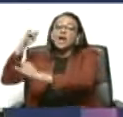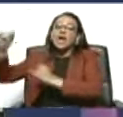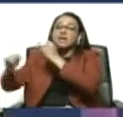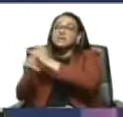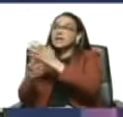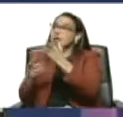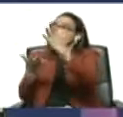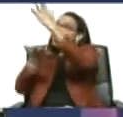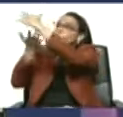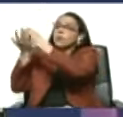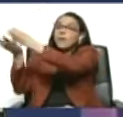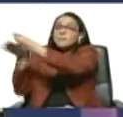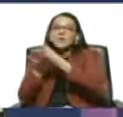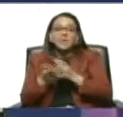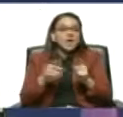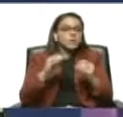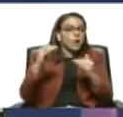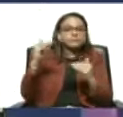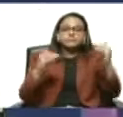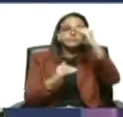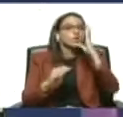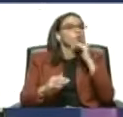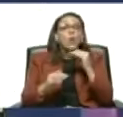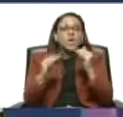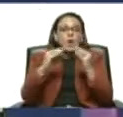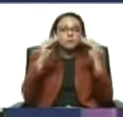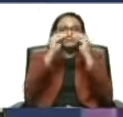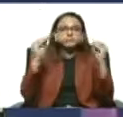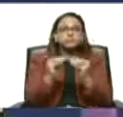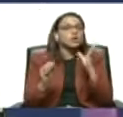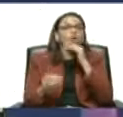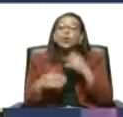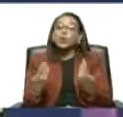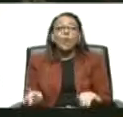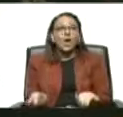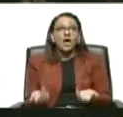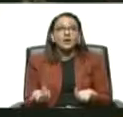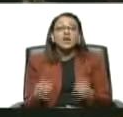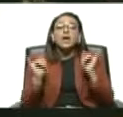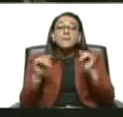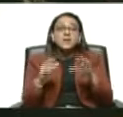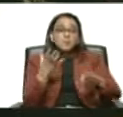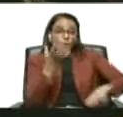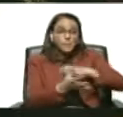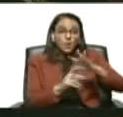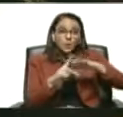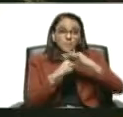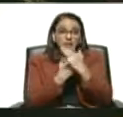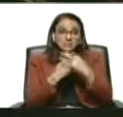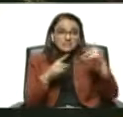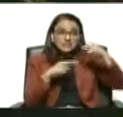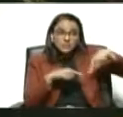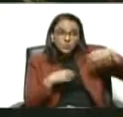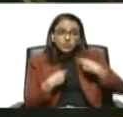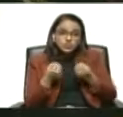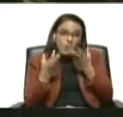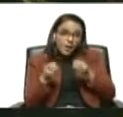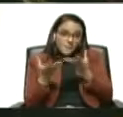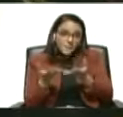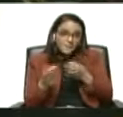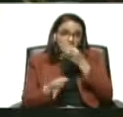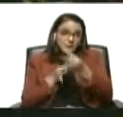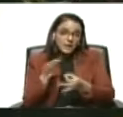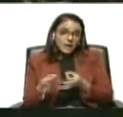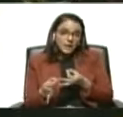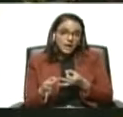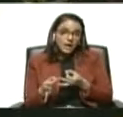años 2023. Bueno, en esa coyuntura, Venezuela,